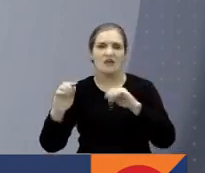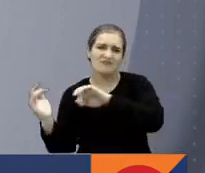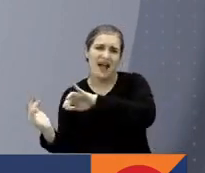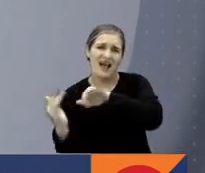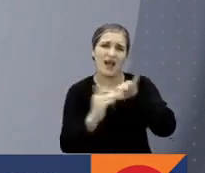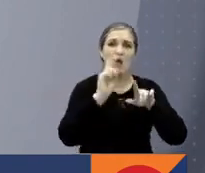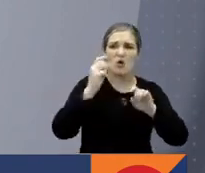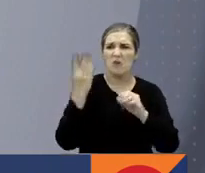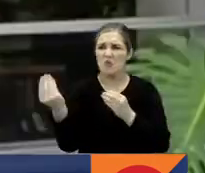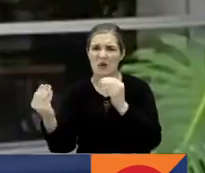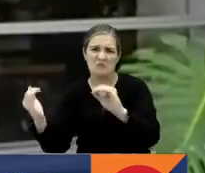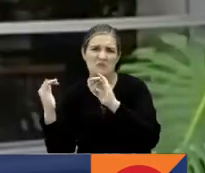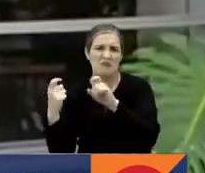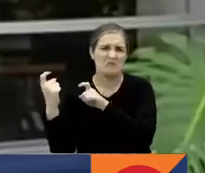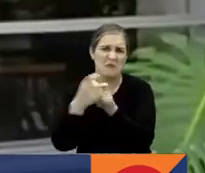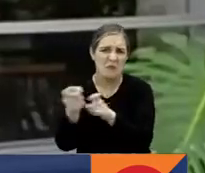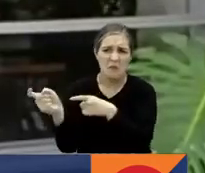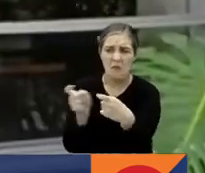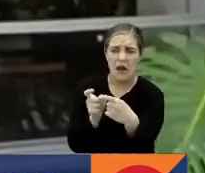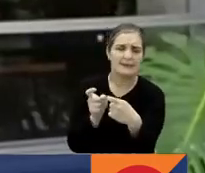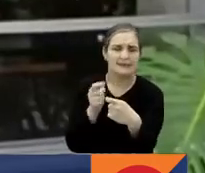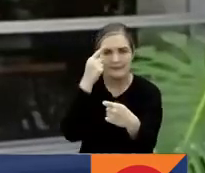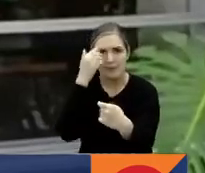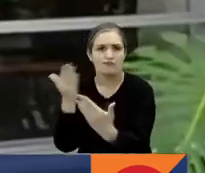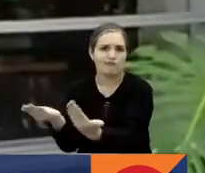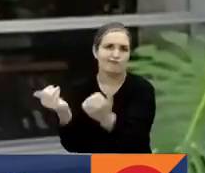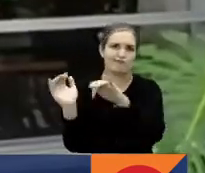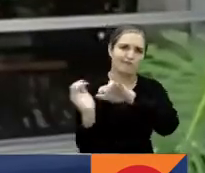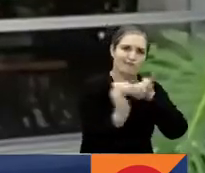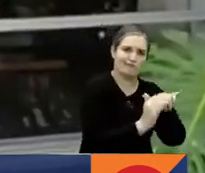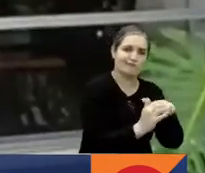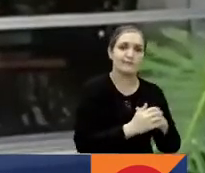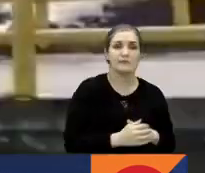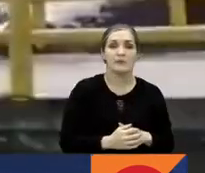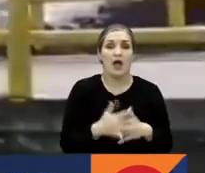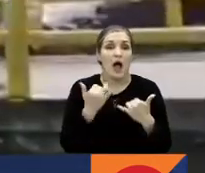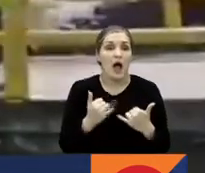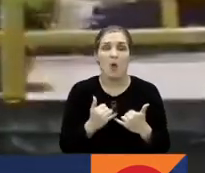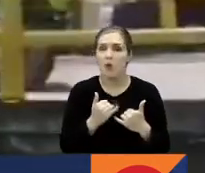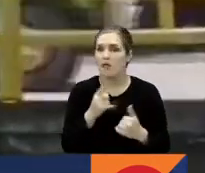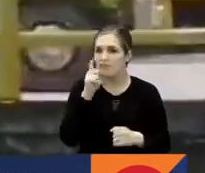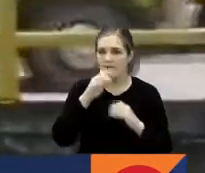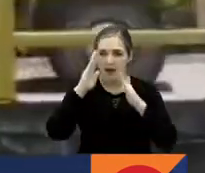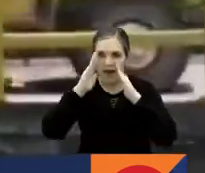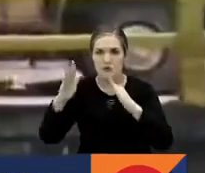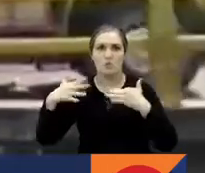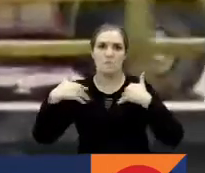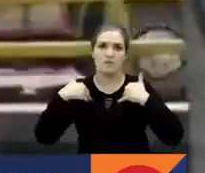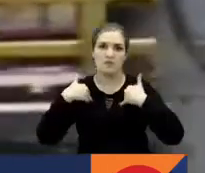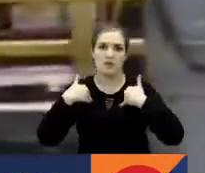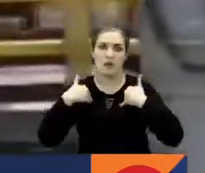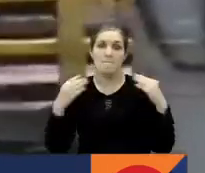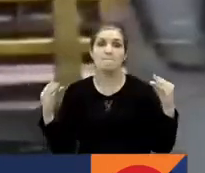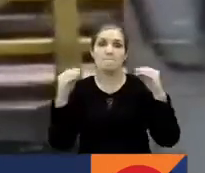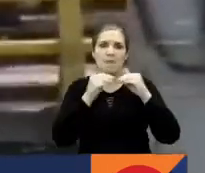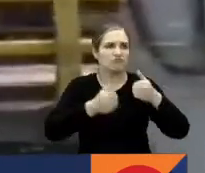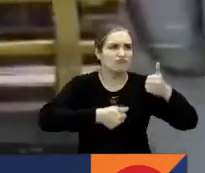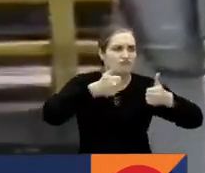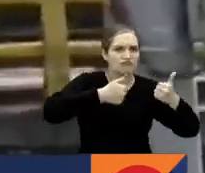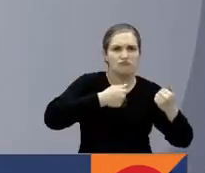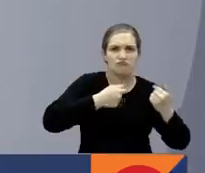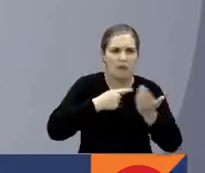armados ilegales. Tenemos que activar la ruta en conjunto, no solamente la unidad para las víctimas, sino todas las otras instituciones, de que podamos